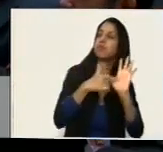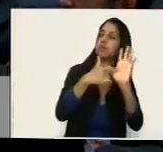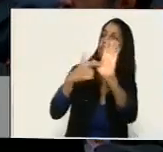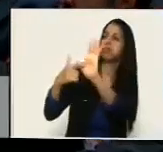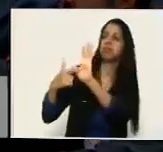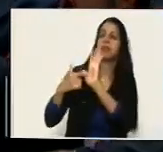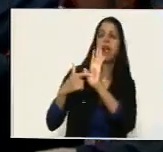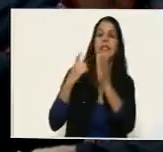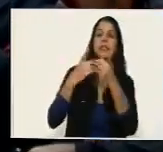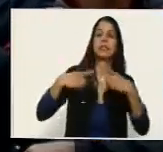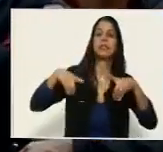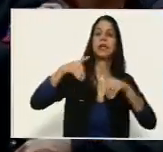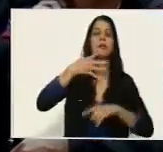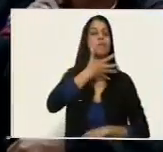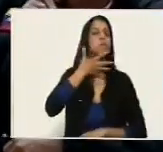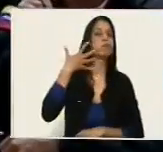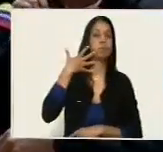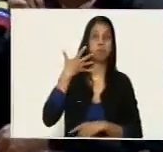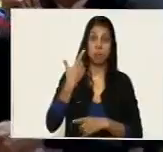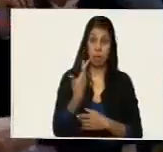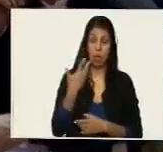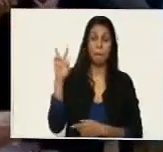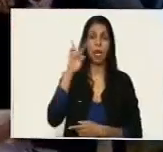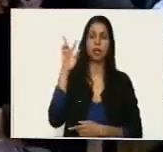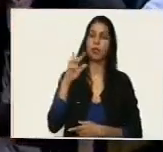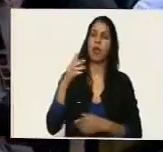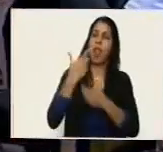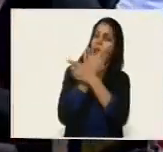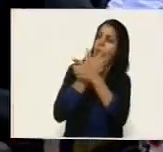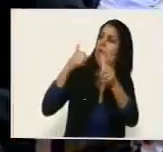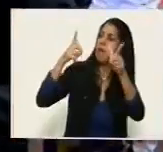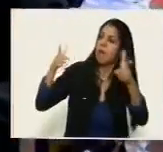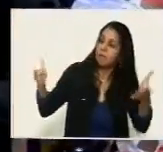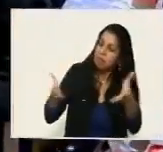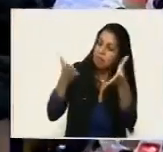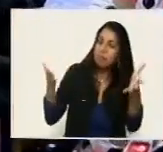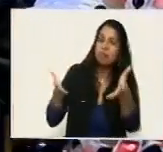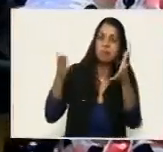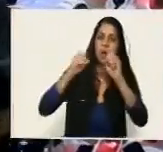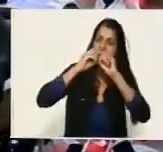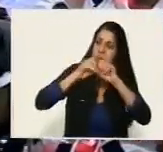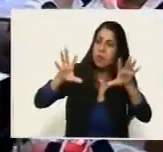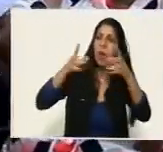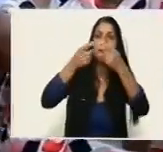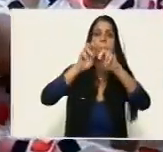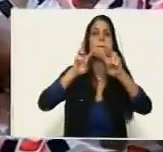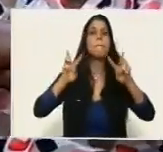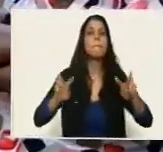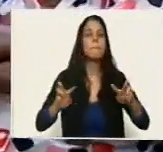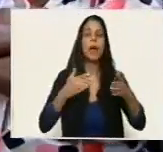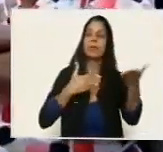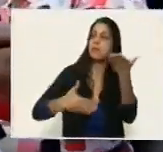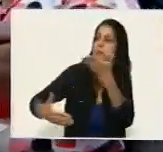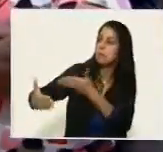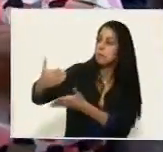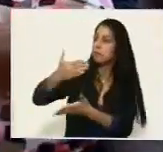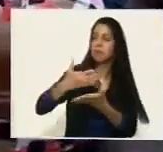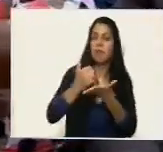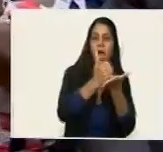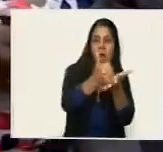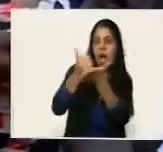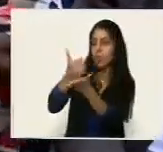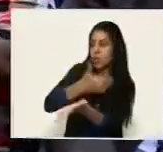de dignidad, promotora de la libertad, la independencia, la paz, la solidaridad, el bien